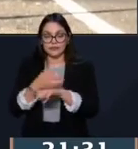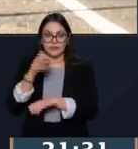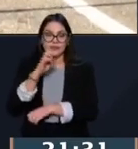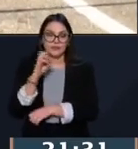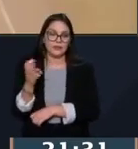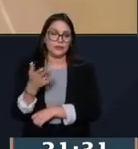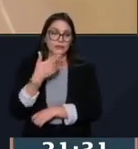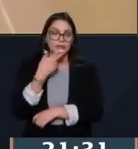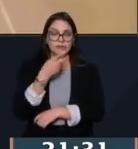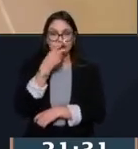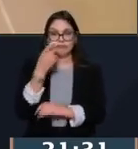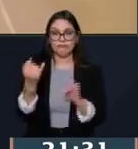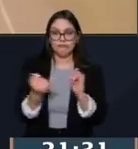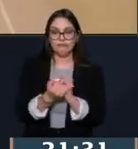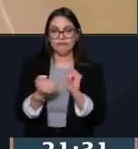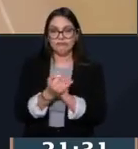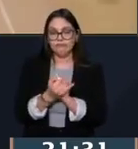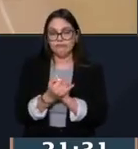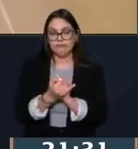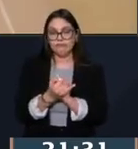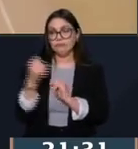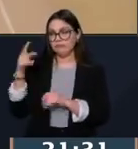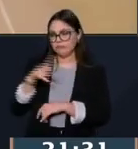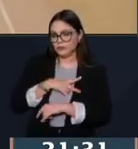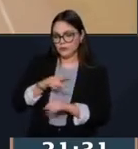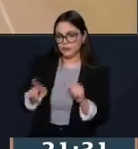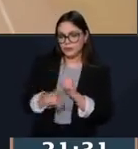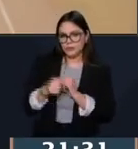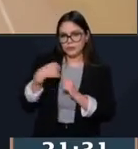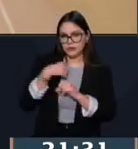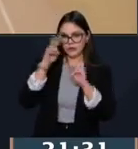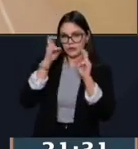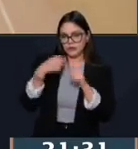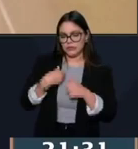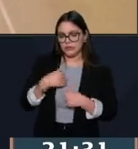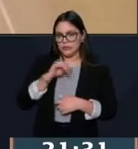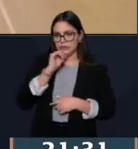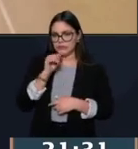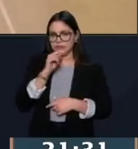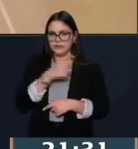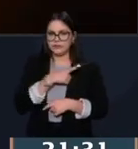empieza a hablar mucho de que, bueno, ni es su problema, ni es su asunto, y esto lo